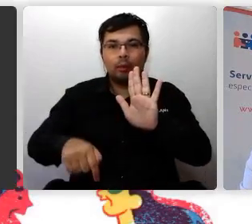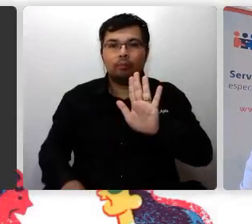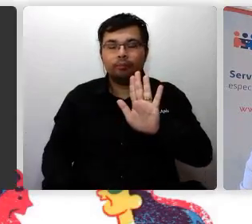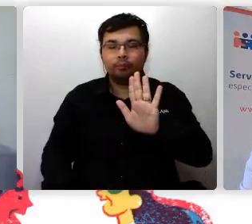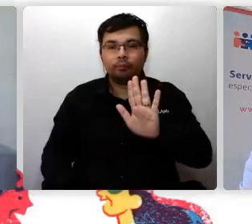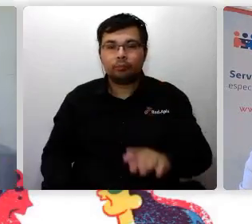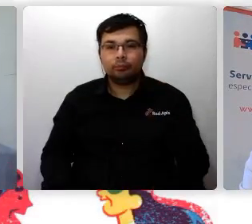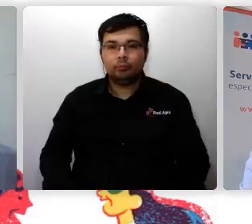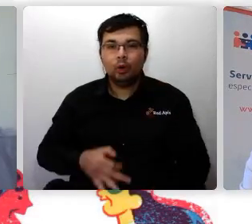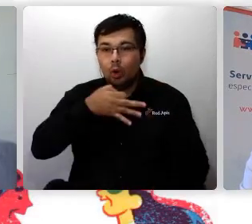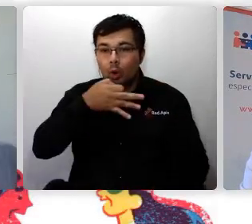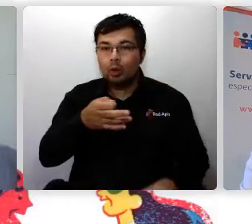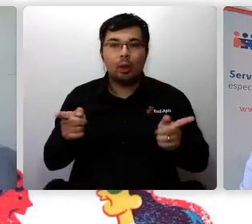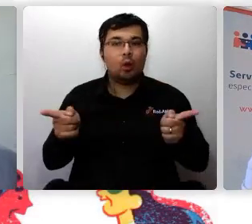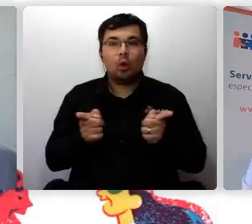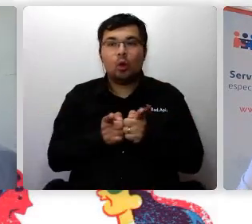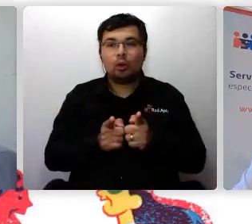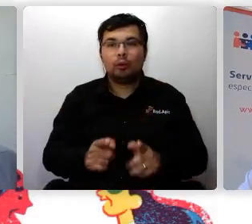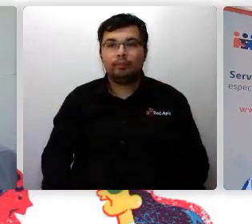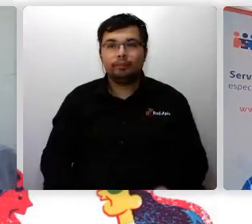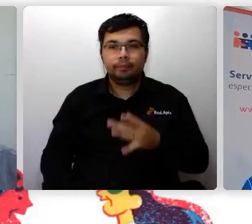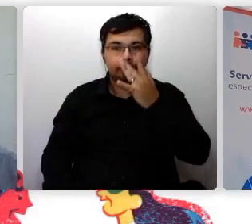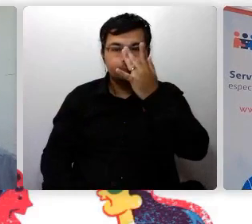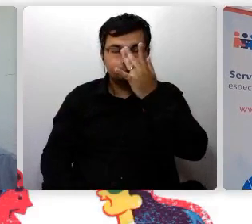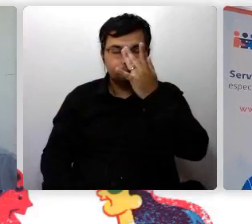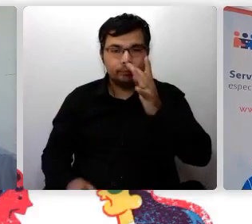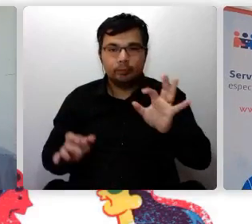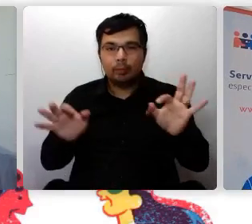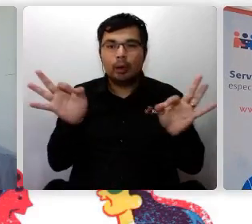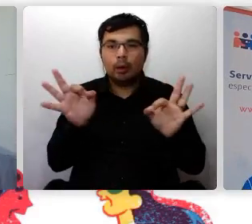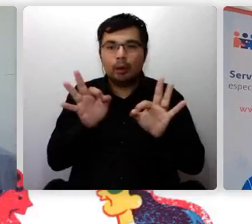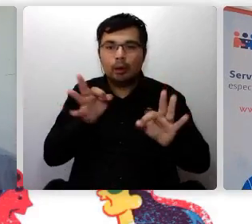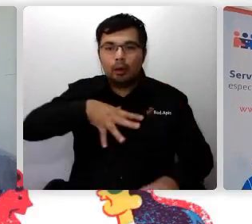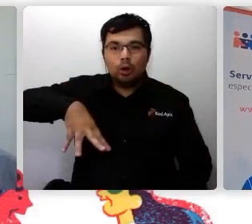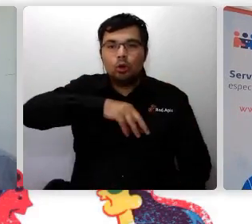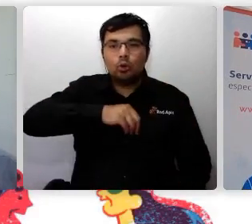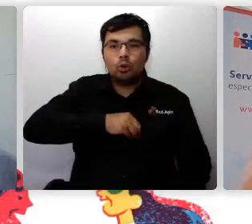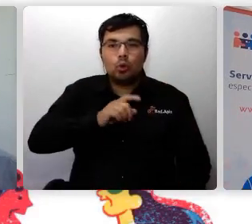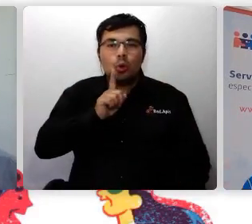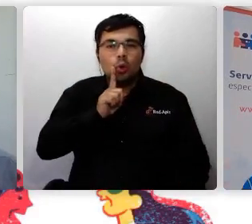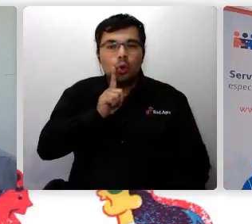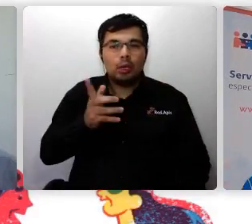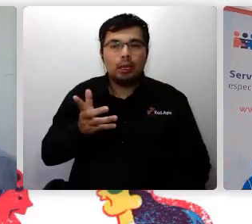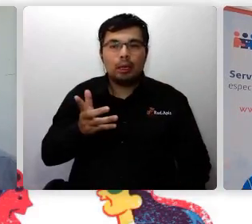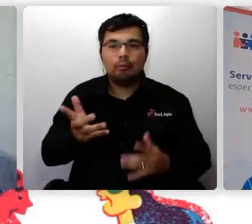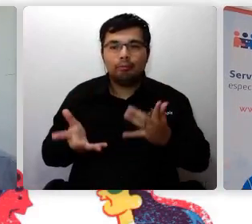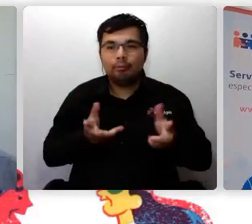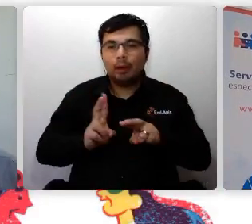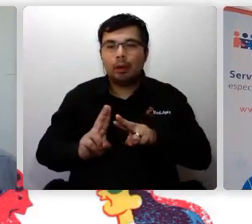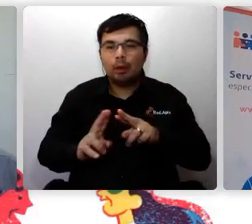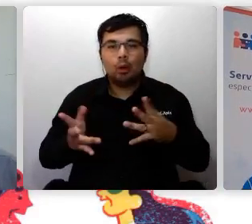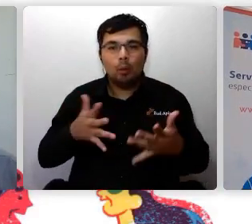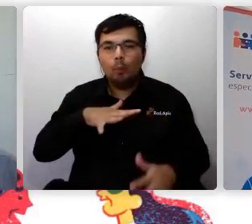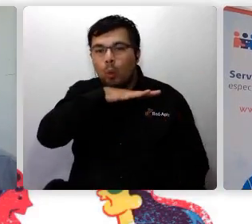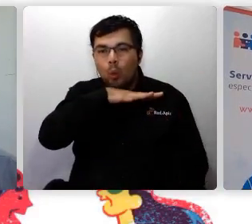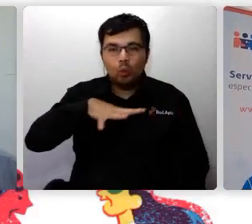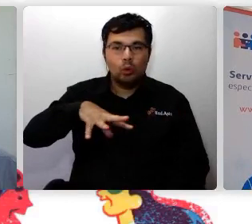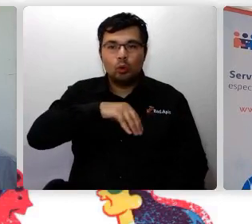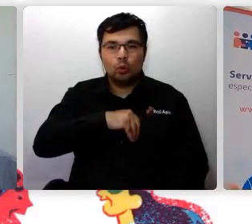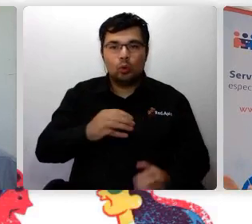que era bastante precisa, bastante concisa, explicar quiénes éramos, qué es lo que hacíamos, cómo se usan nuestros servicios.